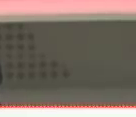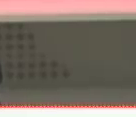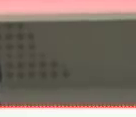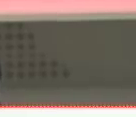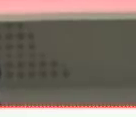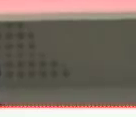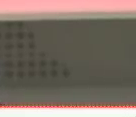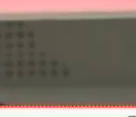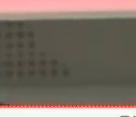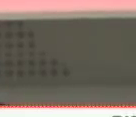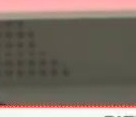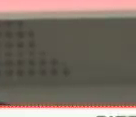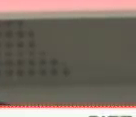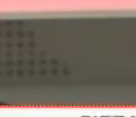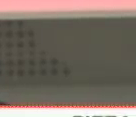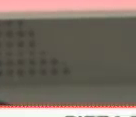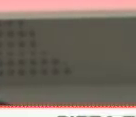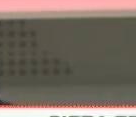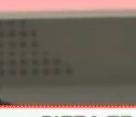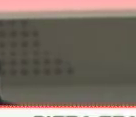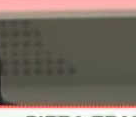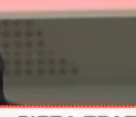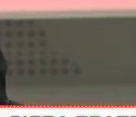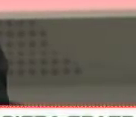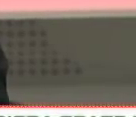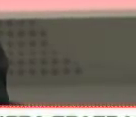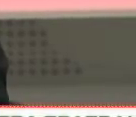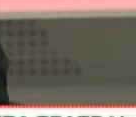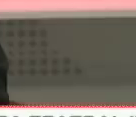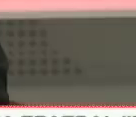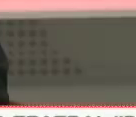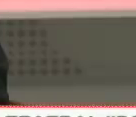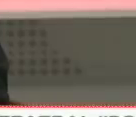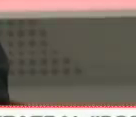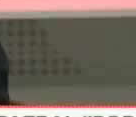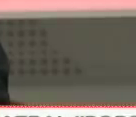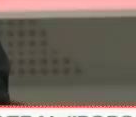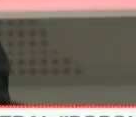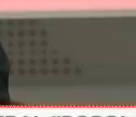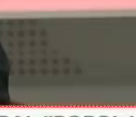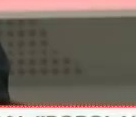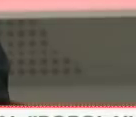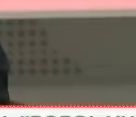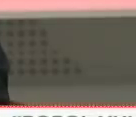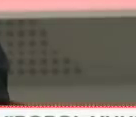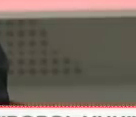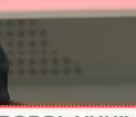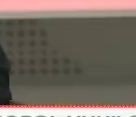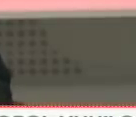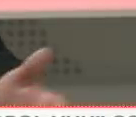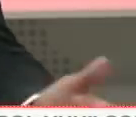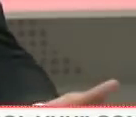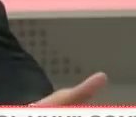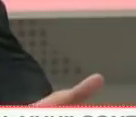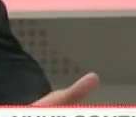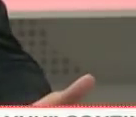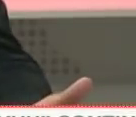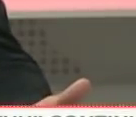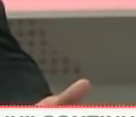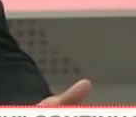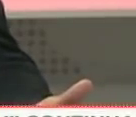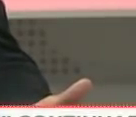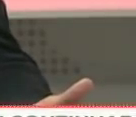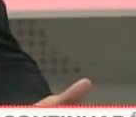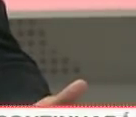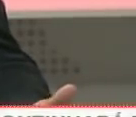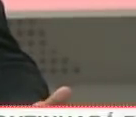fiscal general de la República. ¿A quién le dejamos una pregunta al aire? ¿Cuál ha sido el impacto que ha tenido el intento de golpe de Estado en el orden público, en